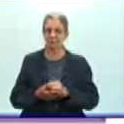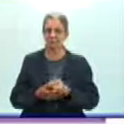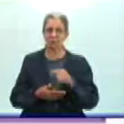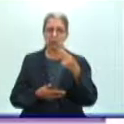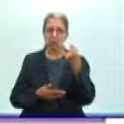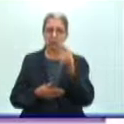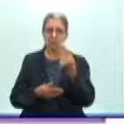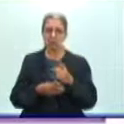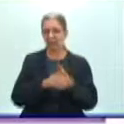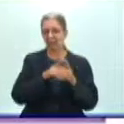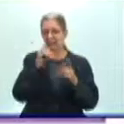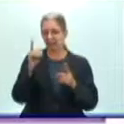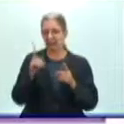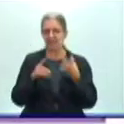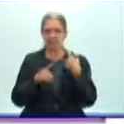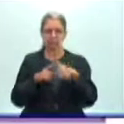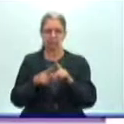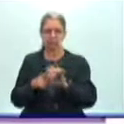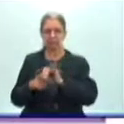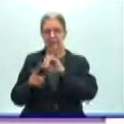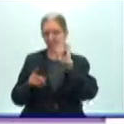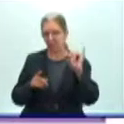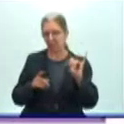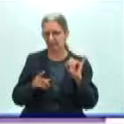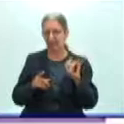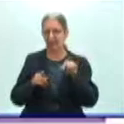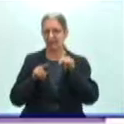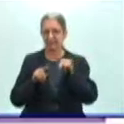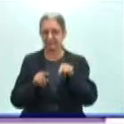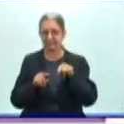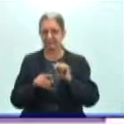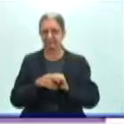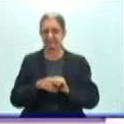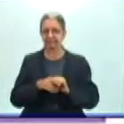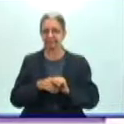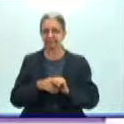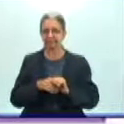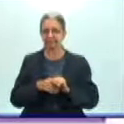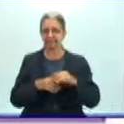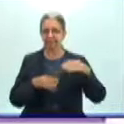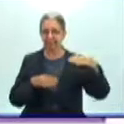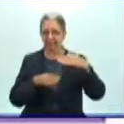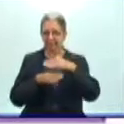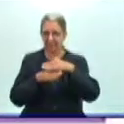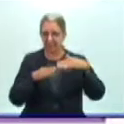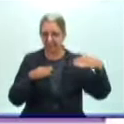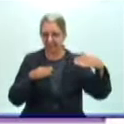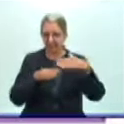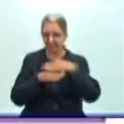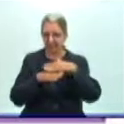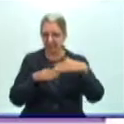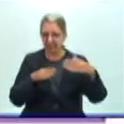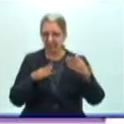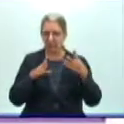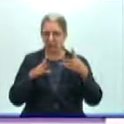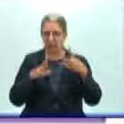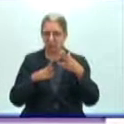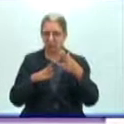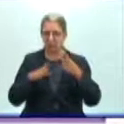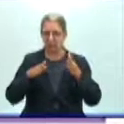derecha y otro a la izquierda de la recta que corta a las